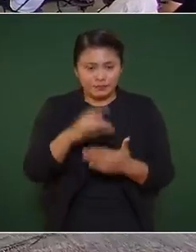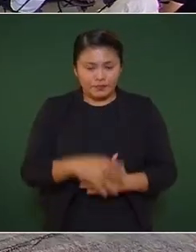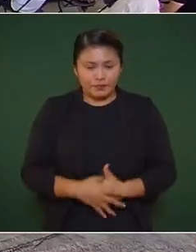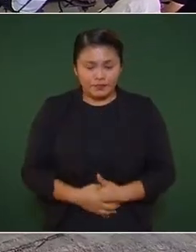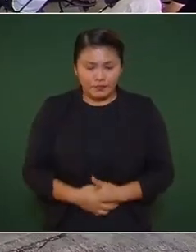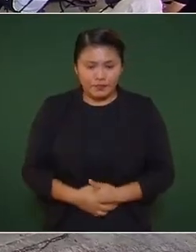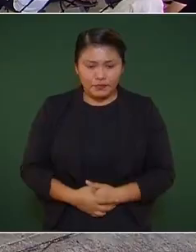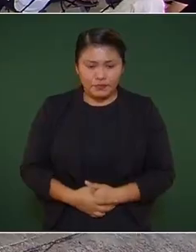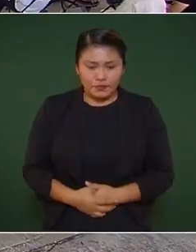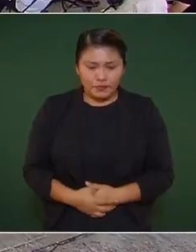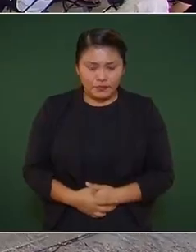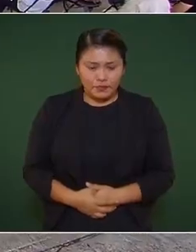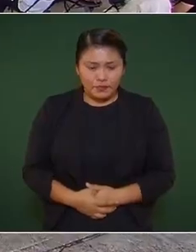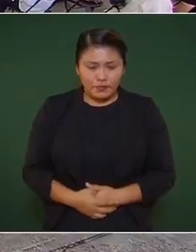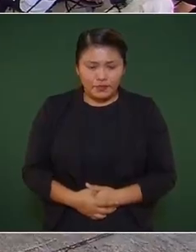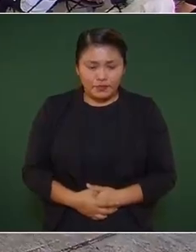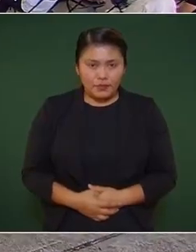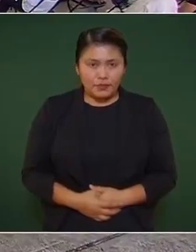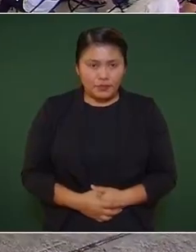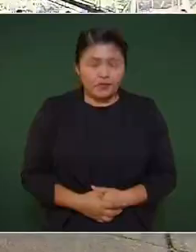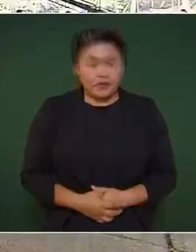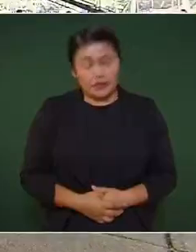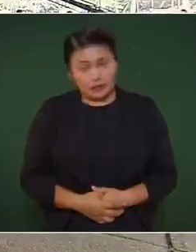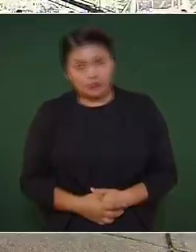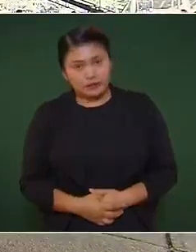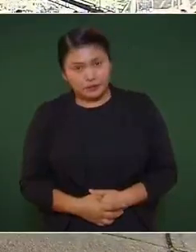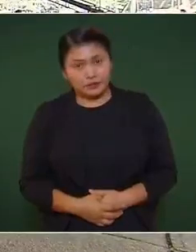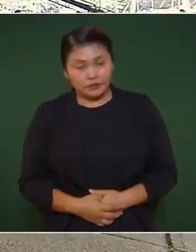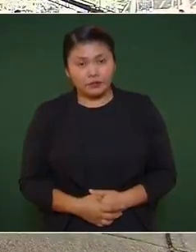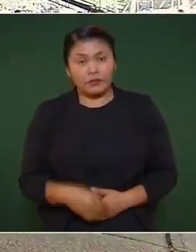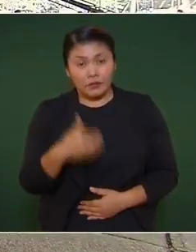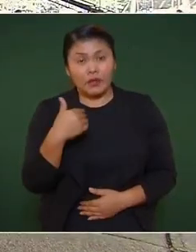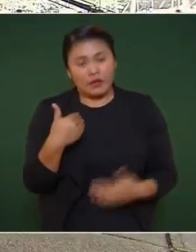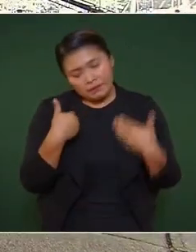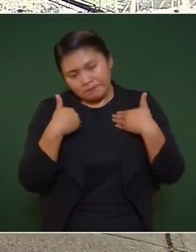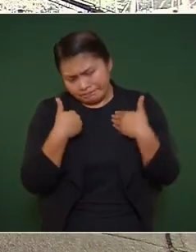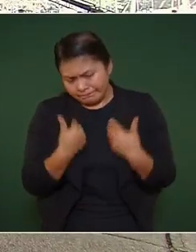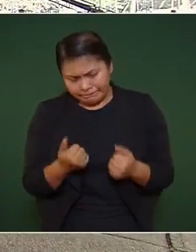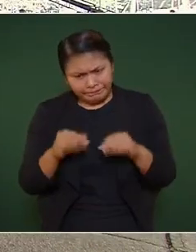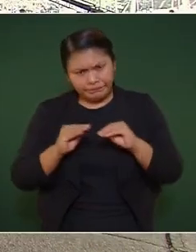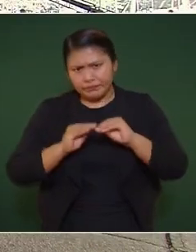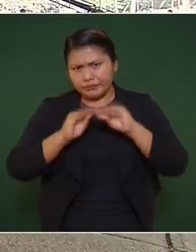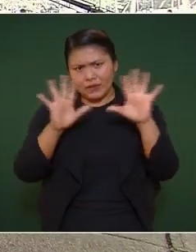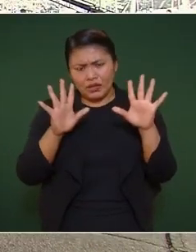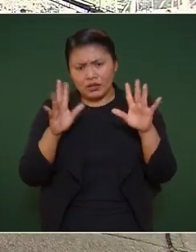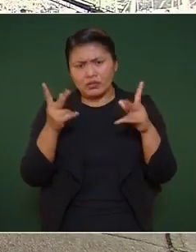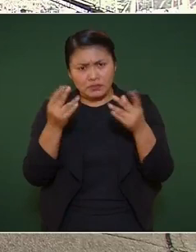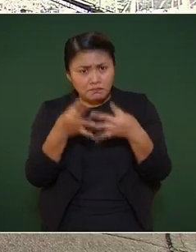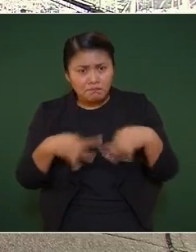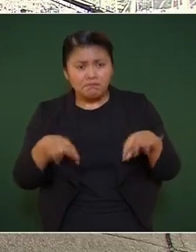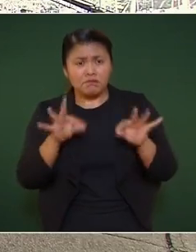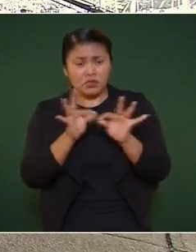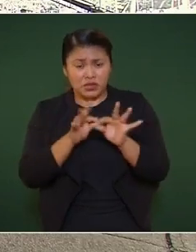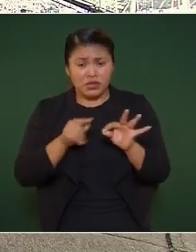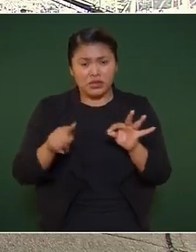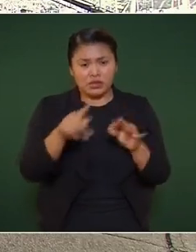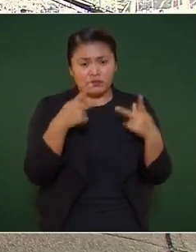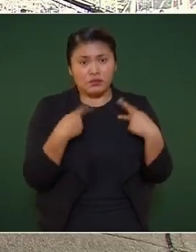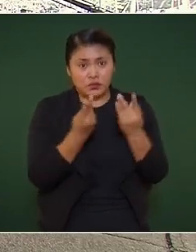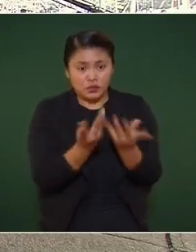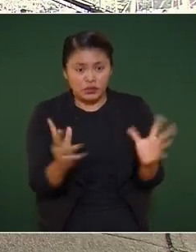entiendo que es muy importante la protección civil en general. Ayer que estuvimos